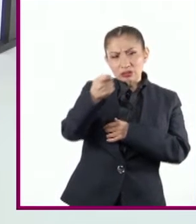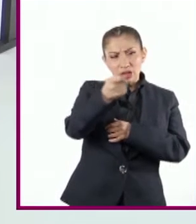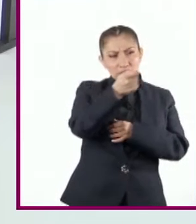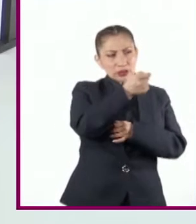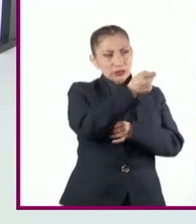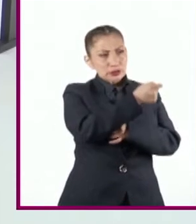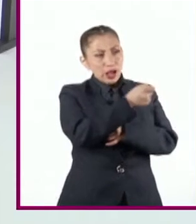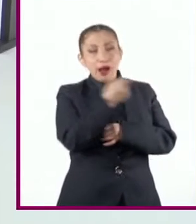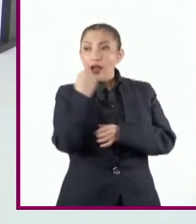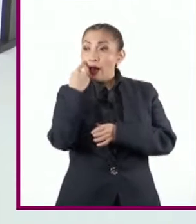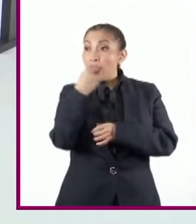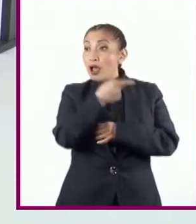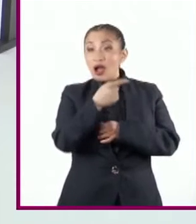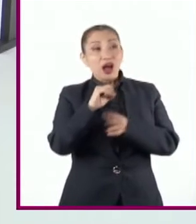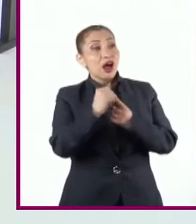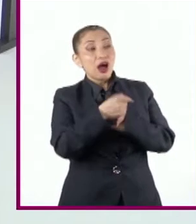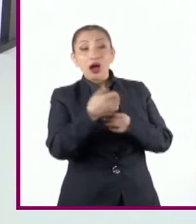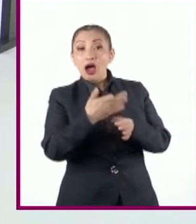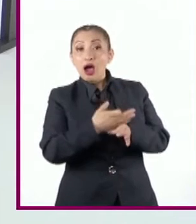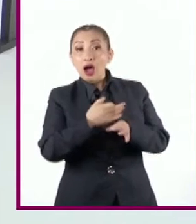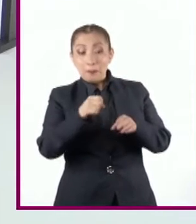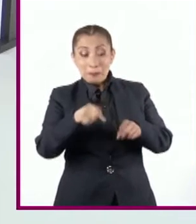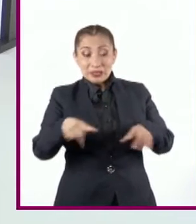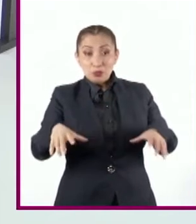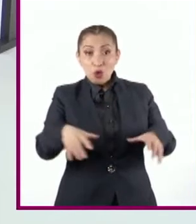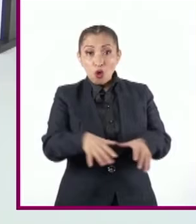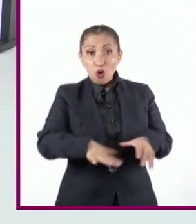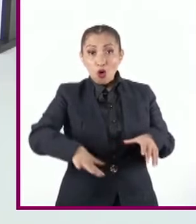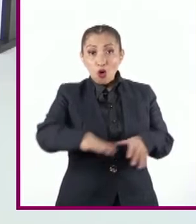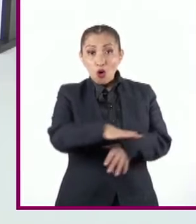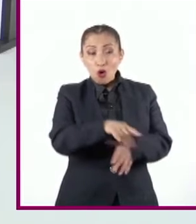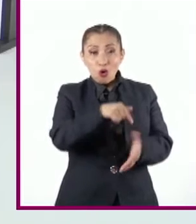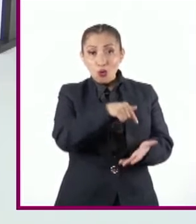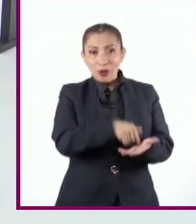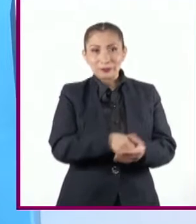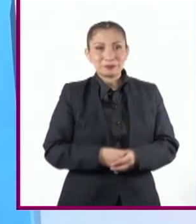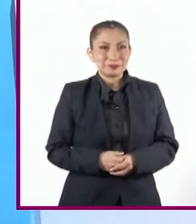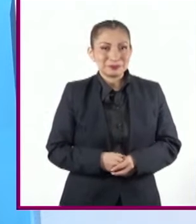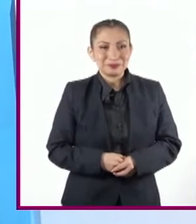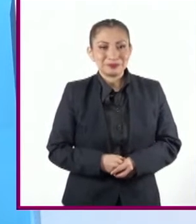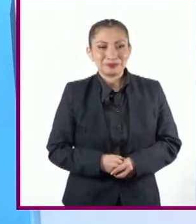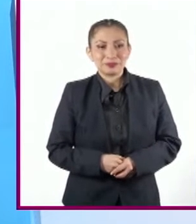que pudieran explicarle su situación en el mundo en un momento dado.